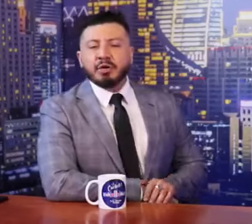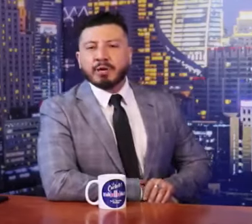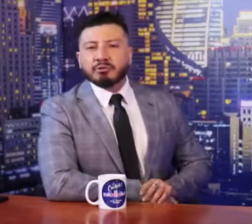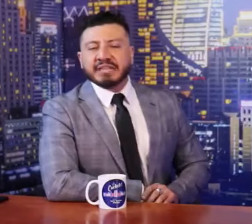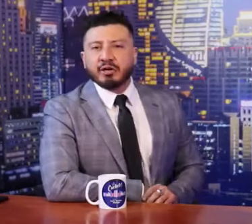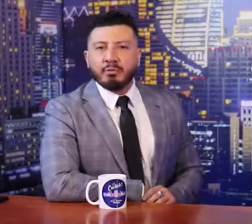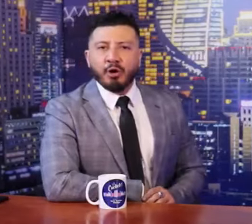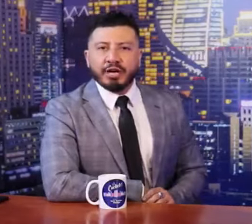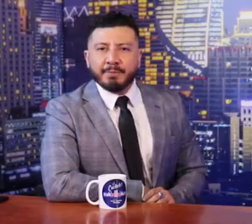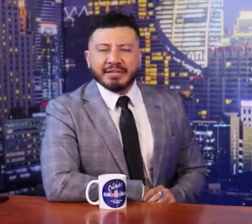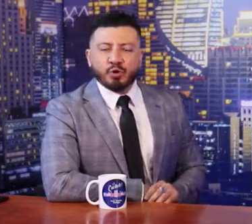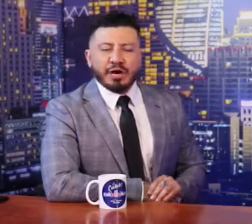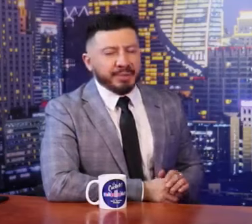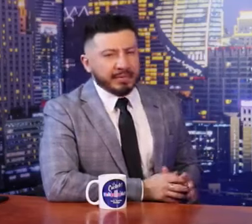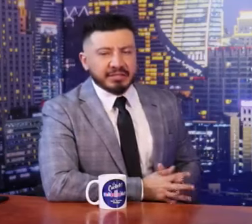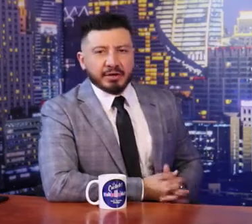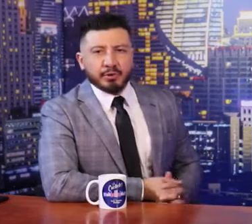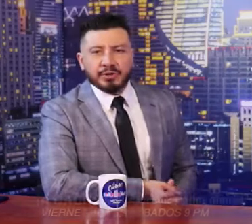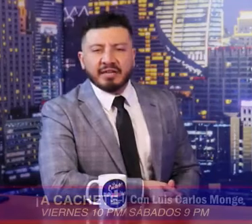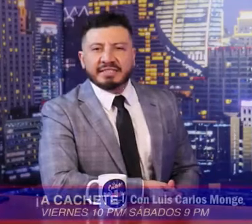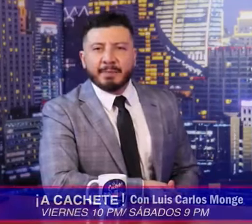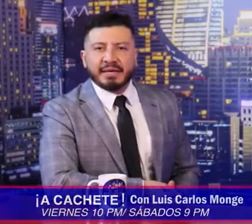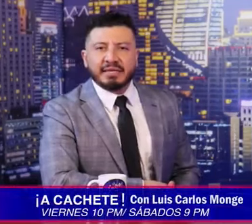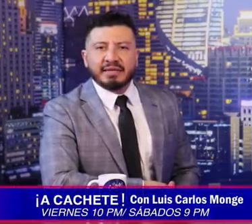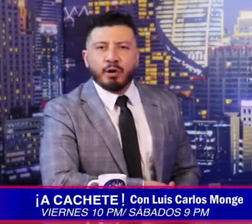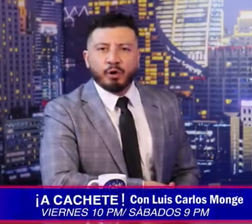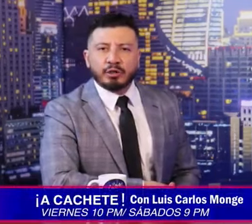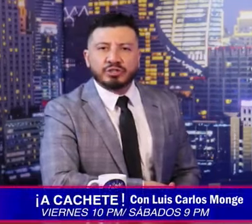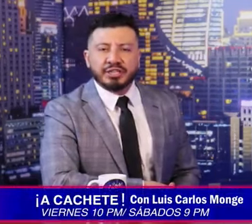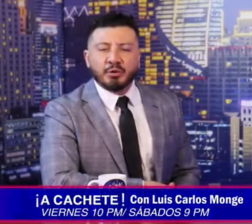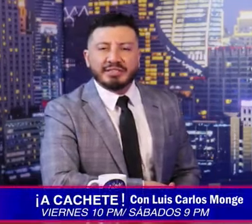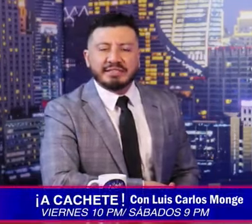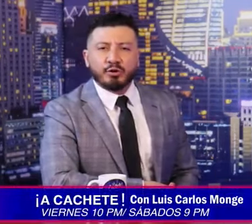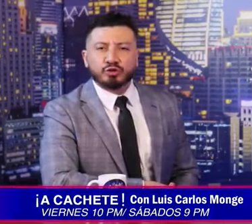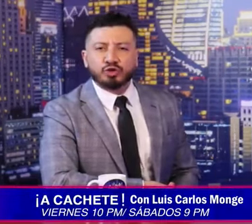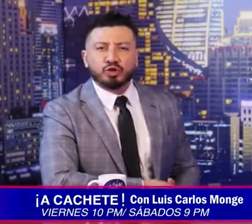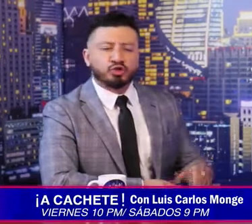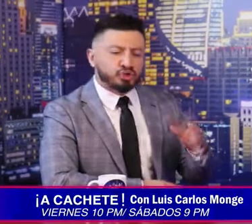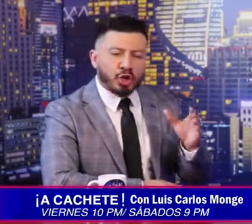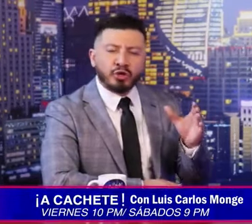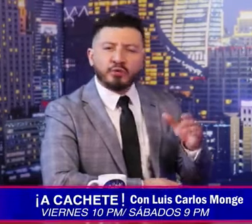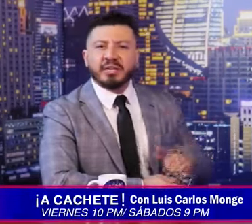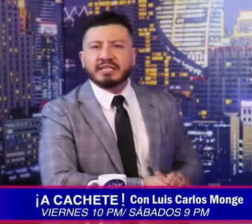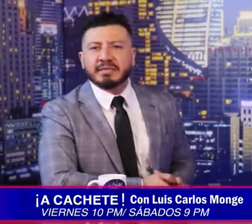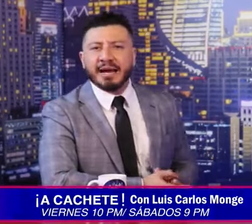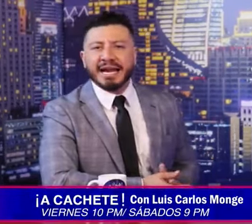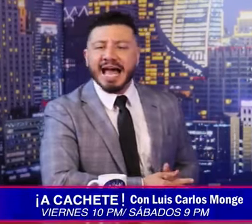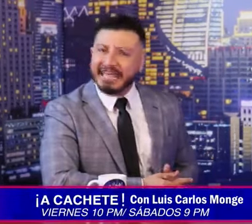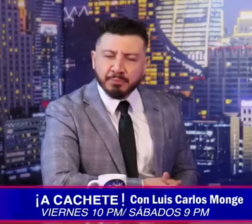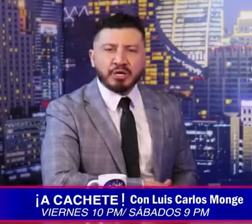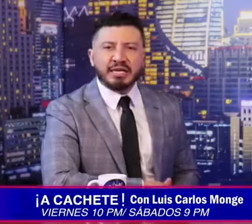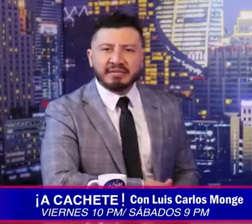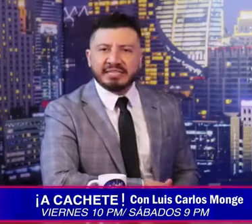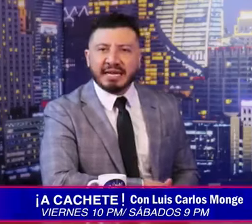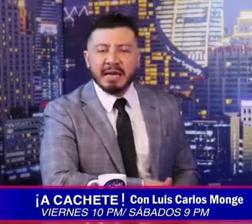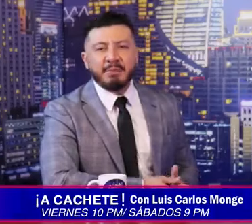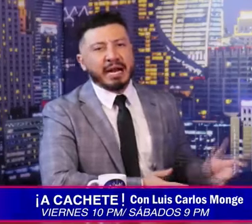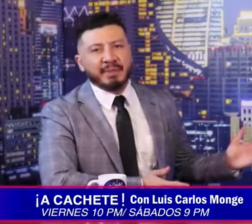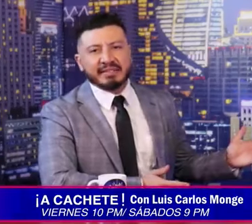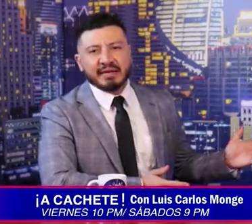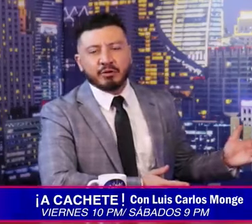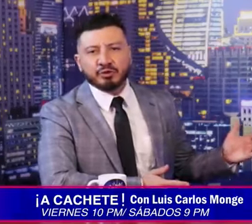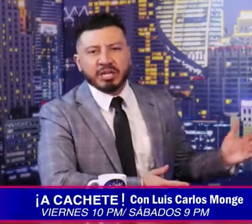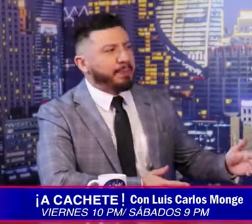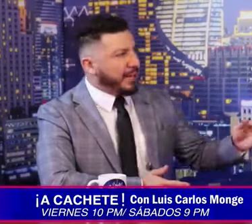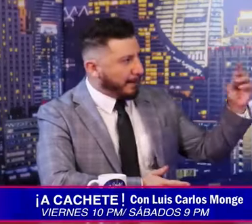Hola, ¿qué tal? Mi nombre es Luis Carlos Monge y paso rápidamente a recordarles que a partir de ahora usted tiene una cita con nosotros todos los fines de semana aquí por Canal 13